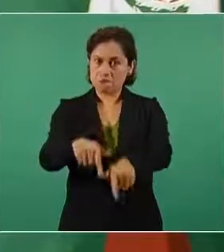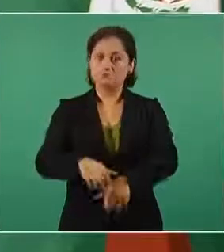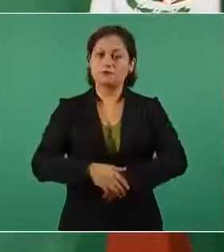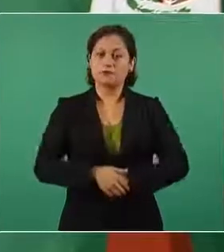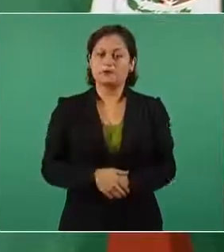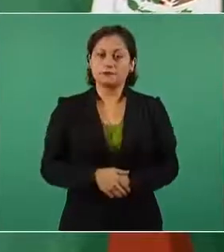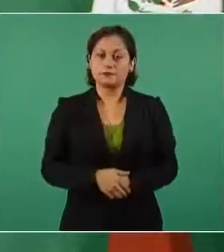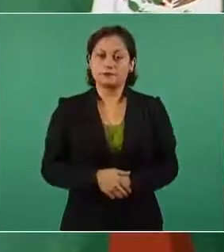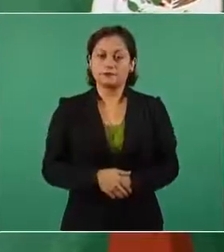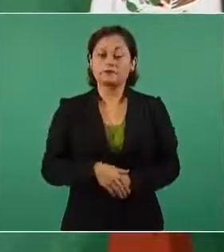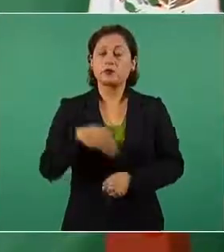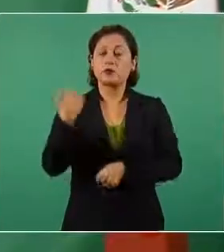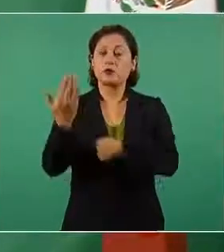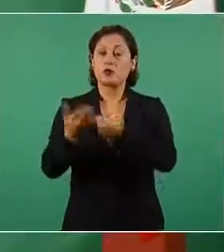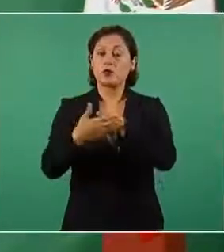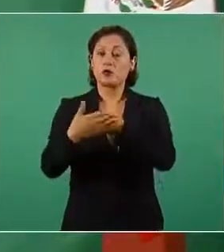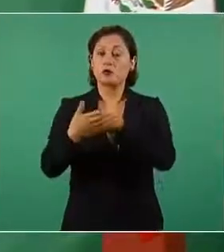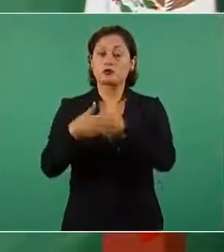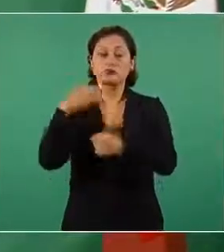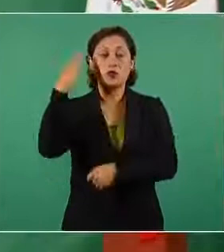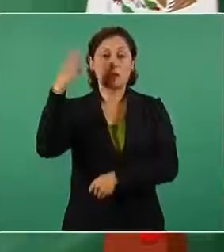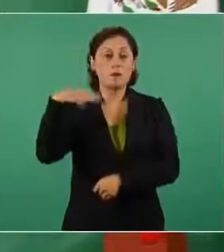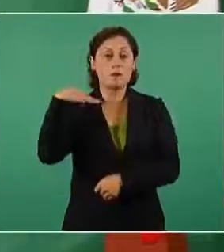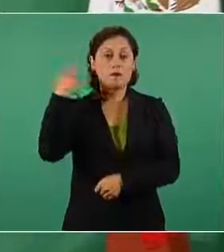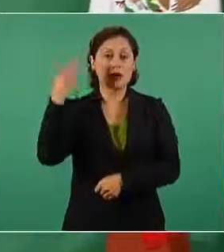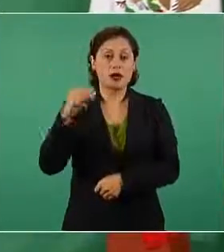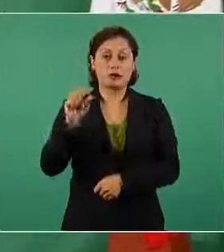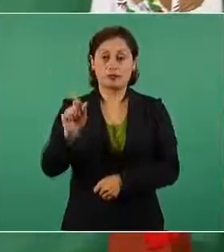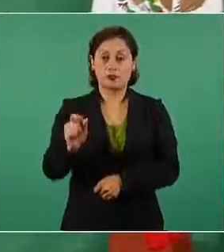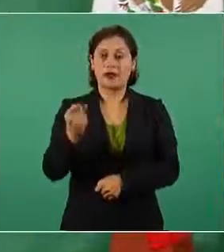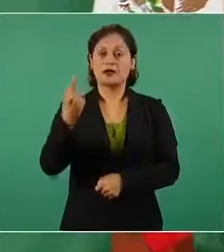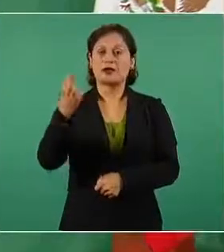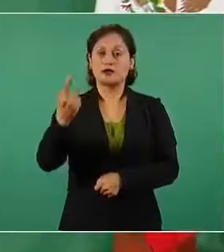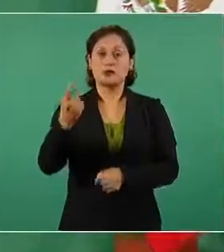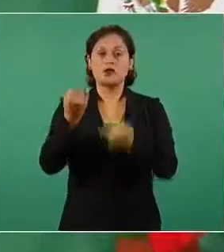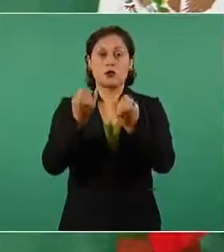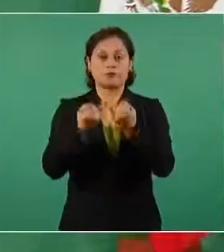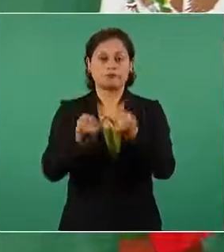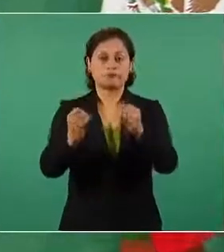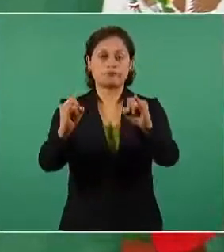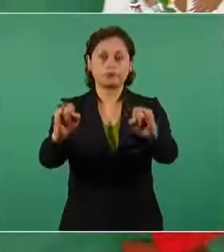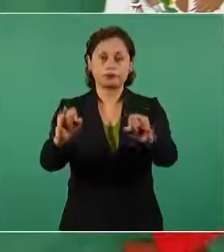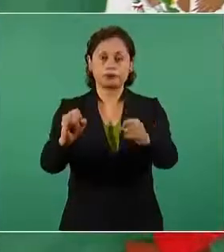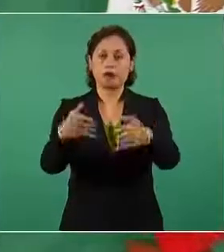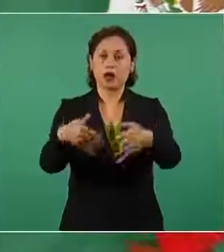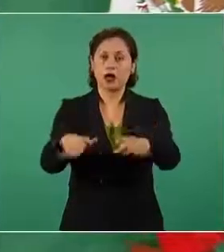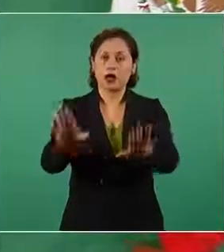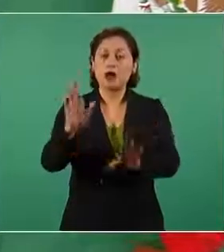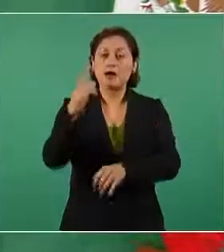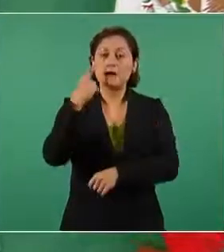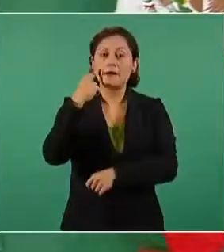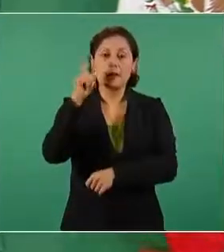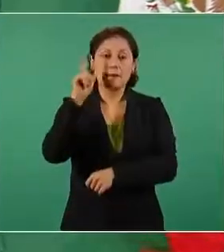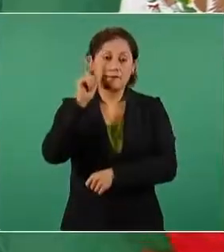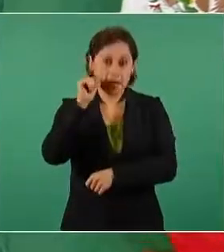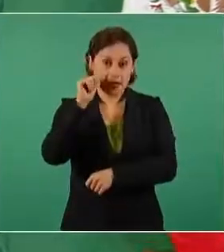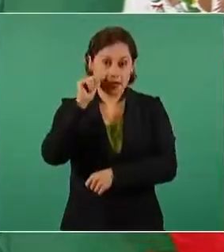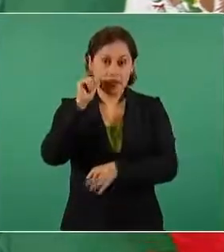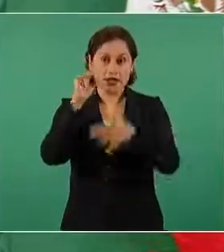que lo vamos a inaugurar el 21 de marzo y que, por cierto, mañana vamos a